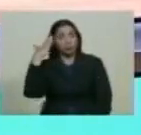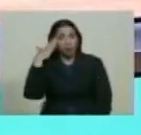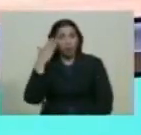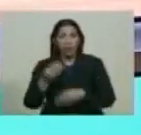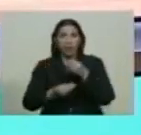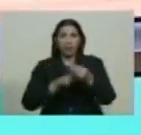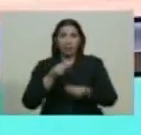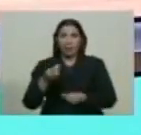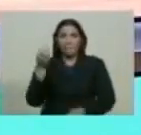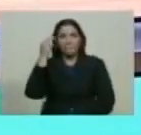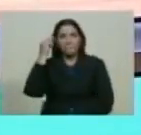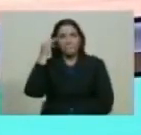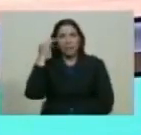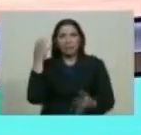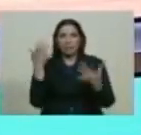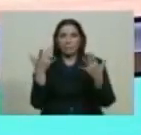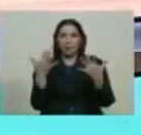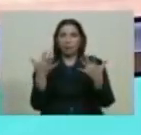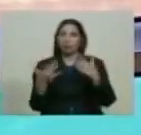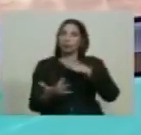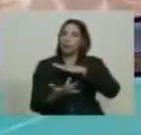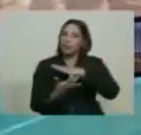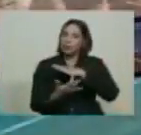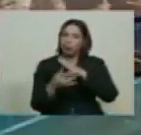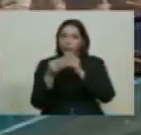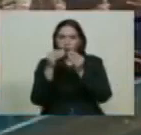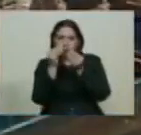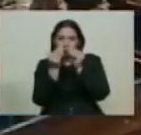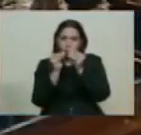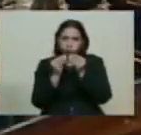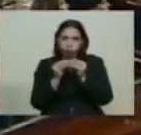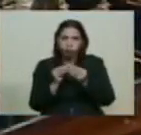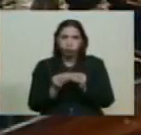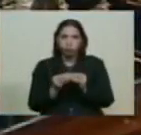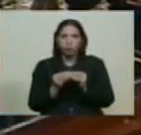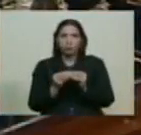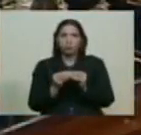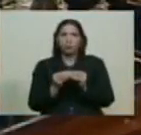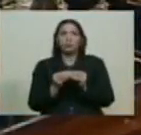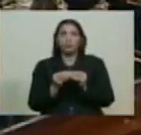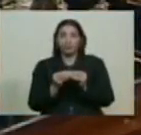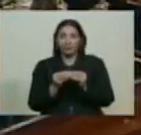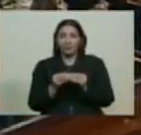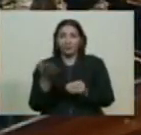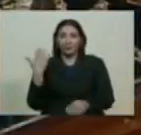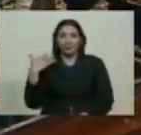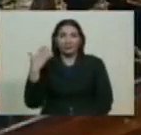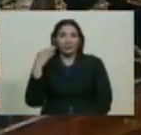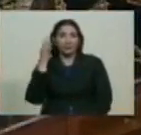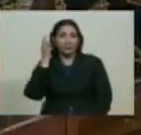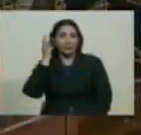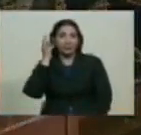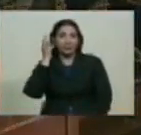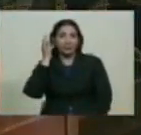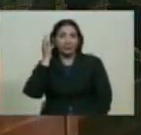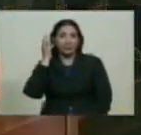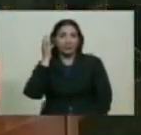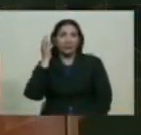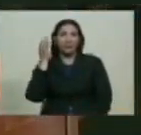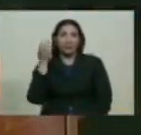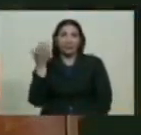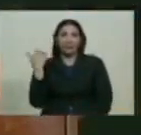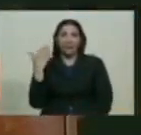manos, la técnica, ¿no? Y ya también lo citaba, la bachiller me robó buena parte de las palabras que yo iba a decir aquí.